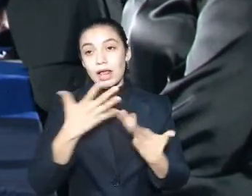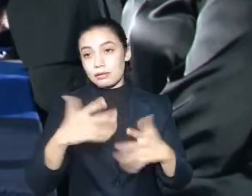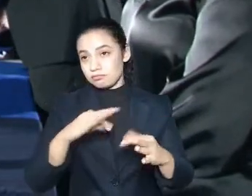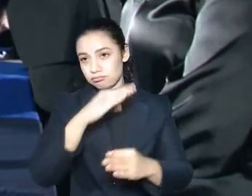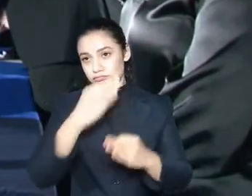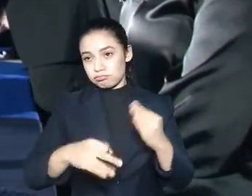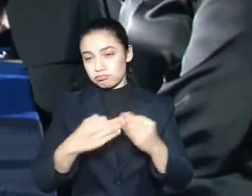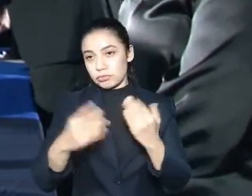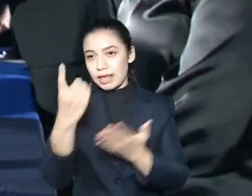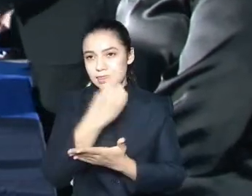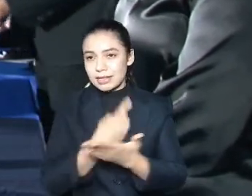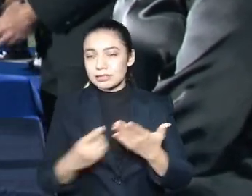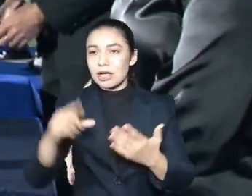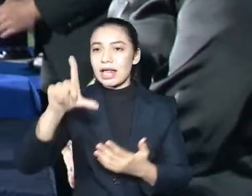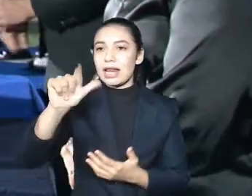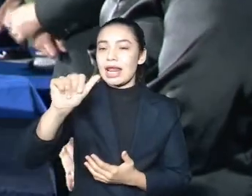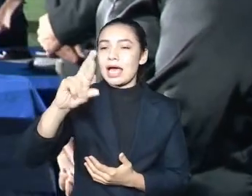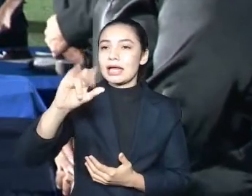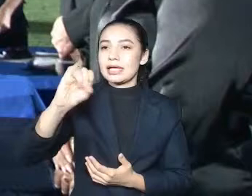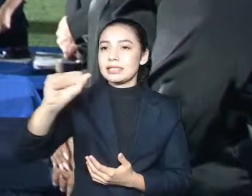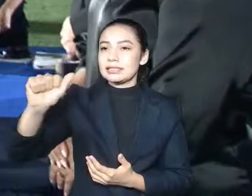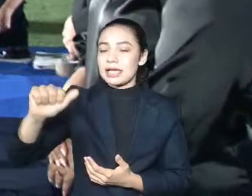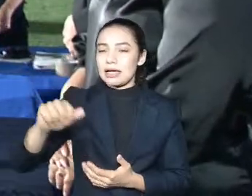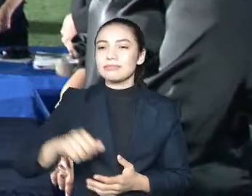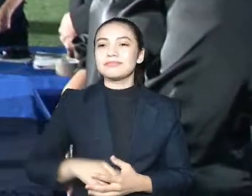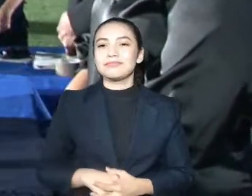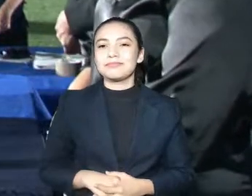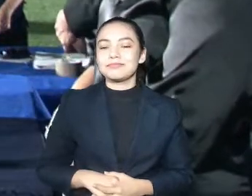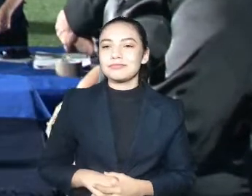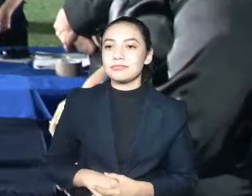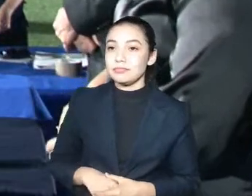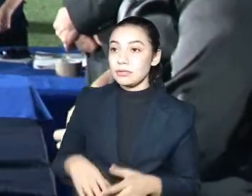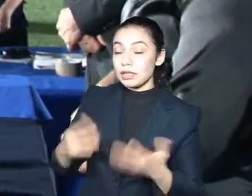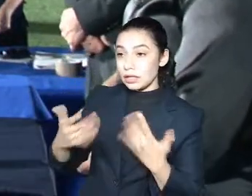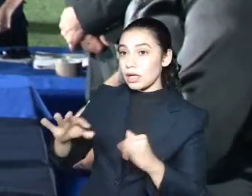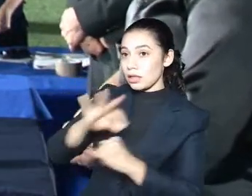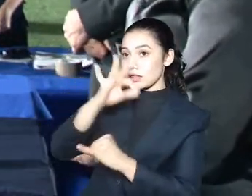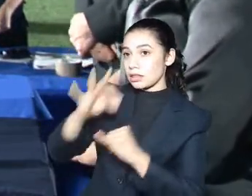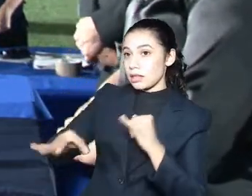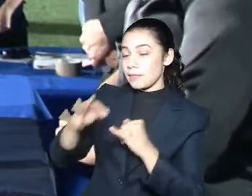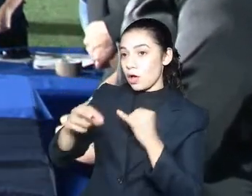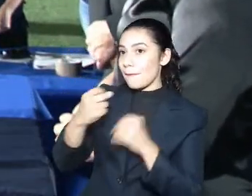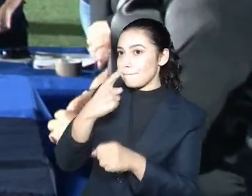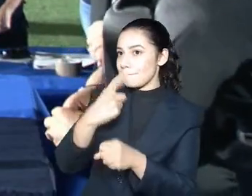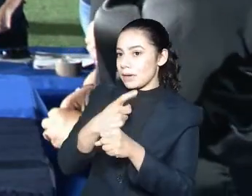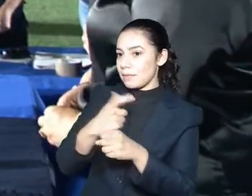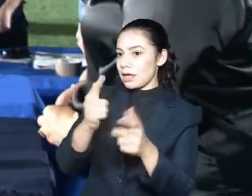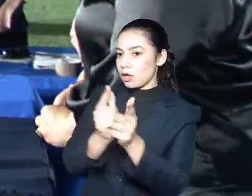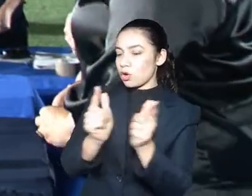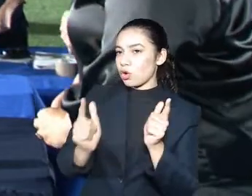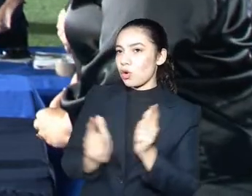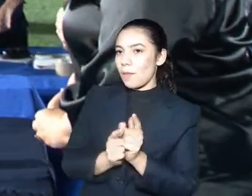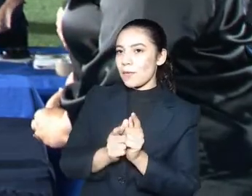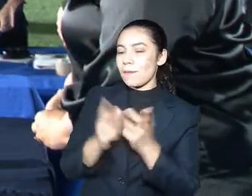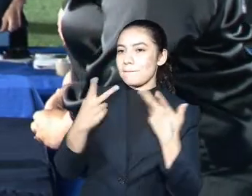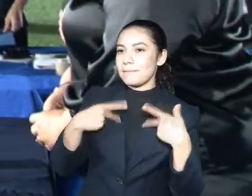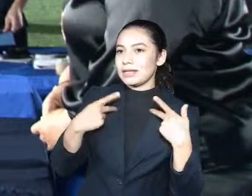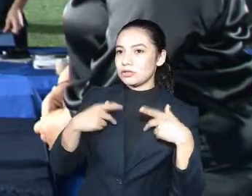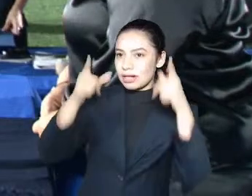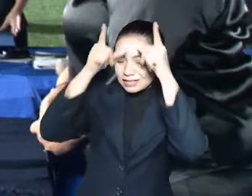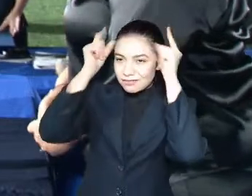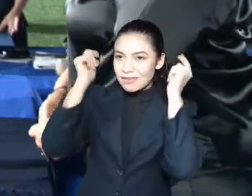Cherolyn Ferreira Durán. Y por último, culminando con este primer grupo de egresados de la licenciatura